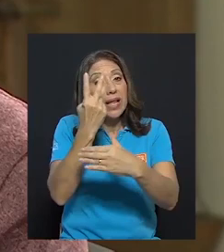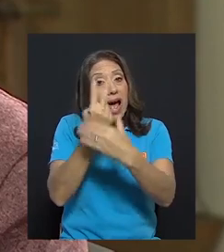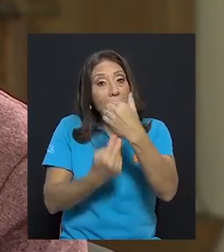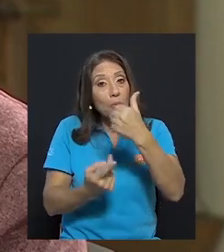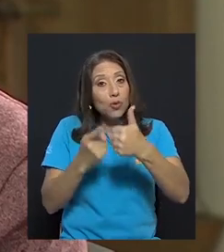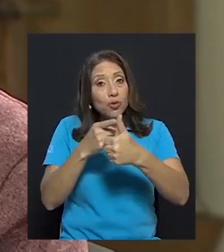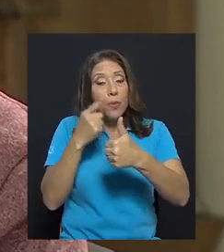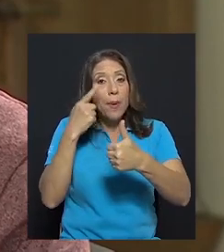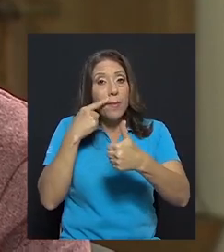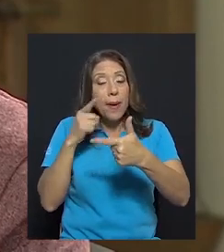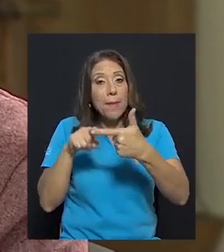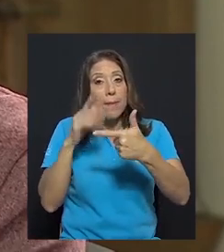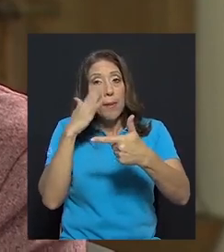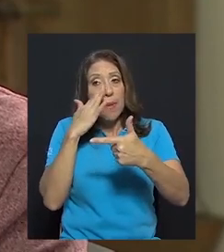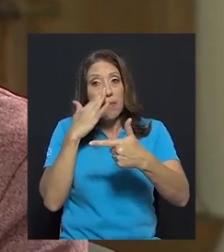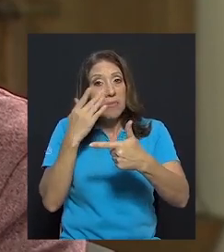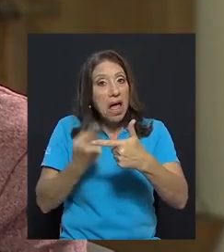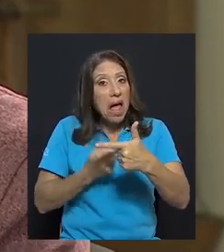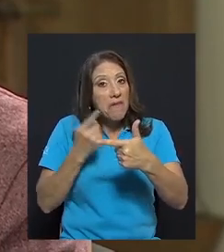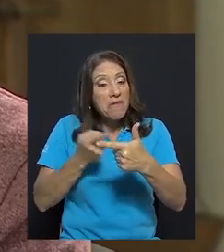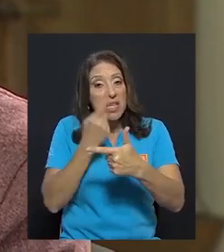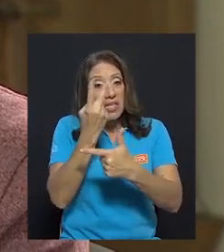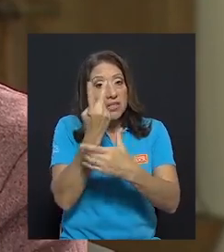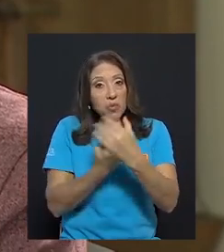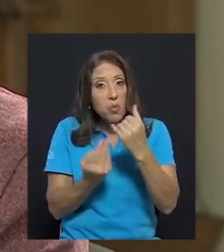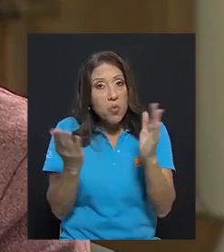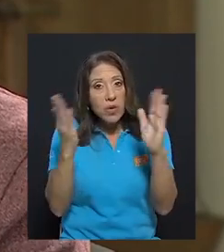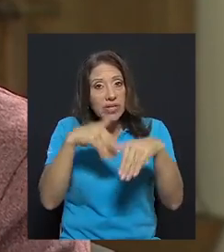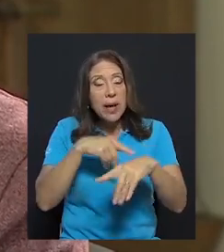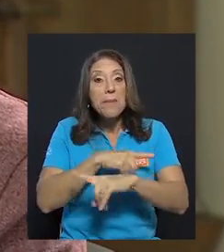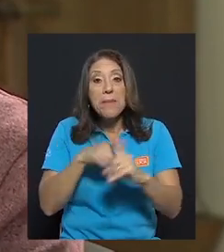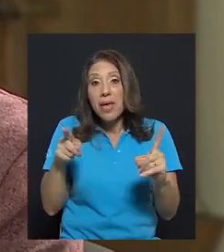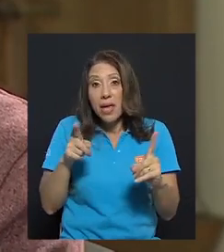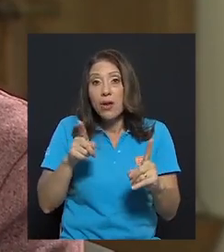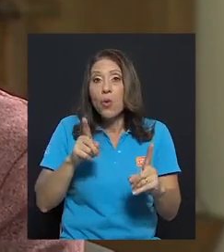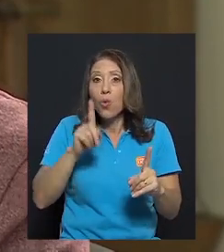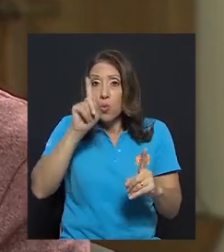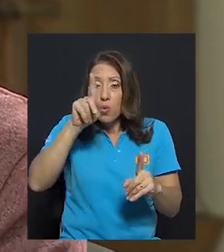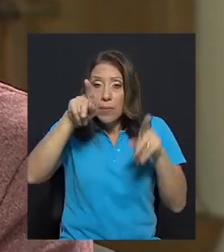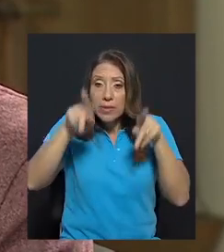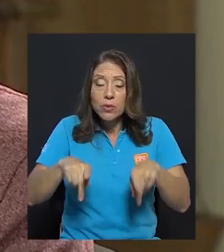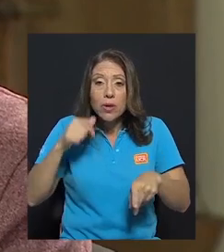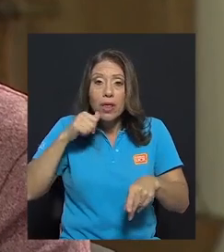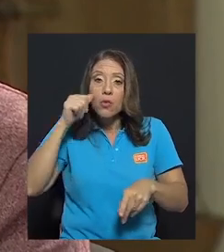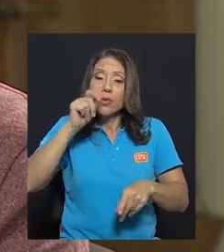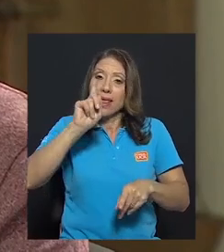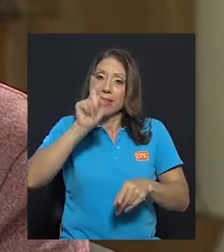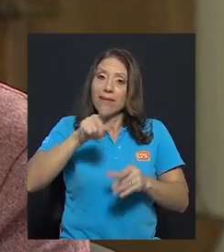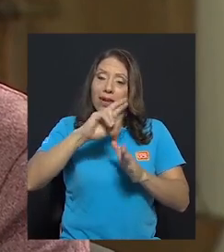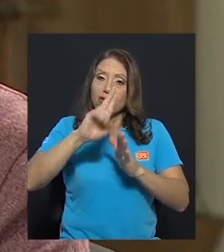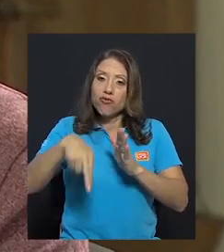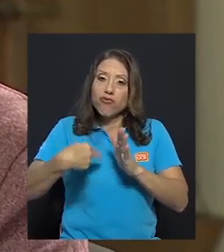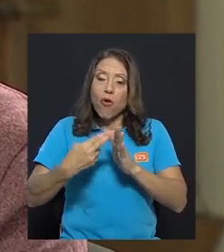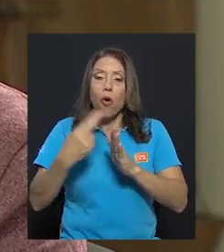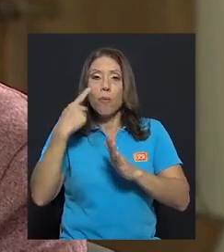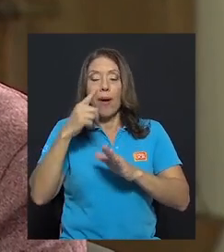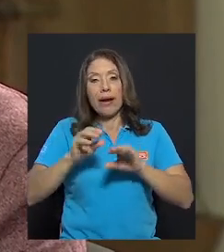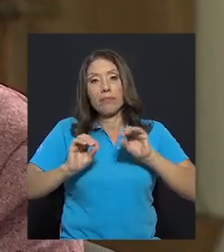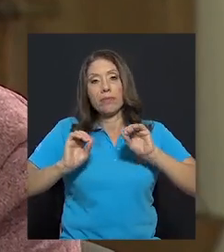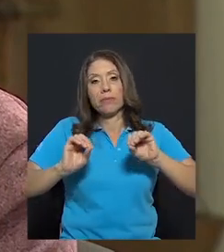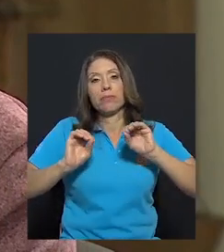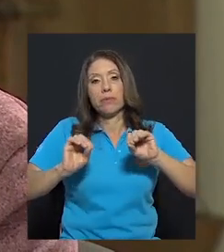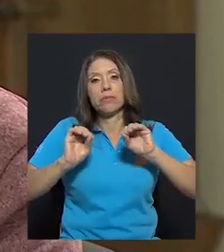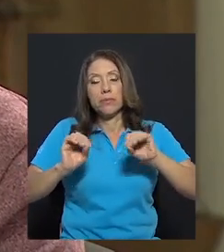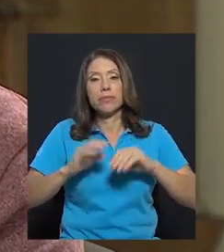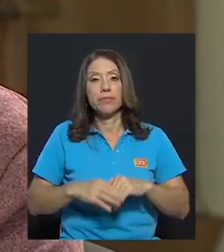no quiere decir de que no pueda existir un rol de una persona adulta que pueda instruir en estos temas. Los